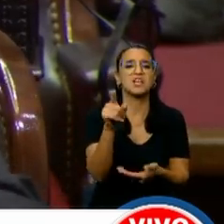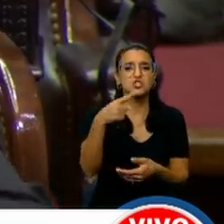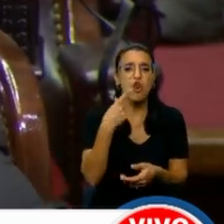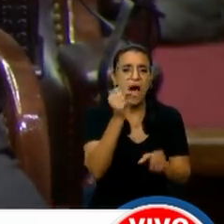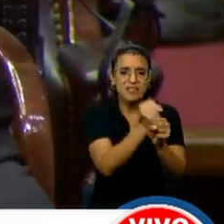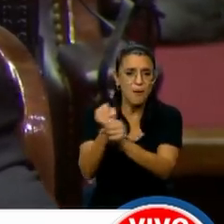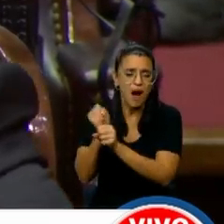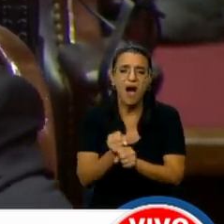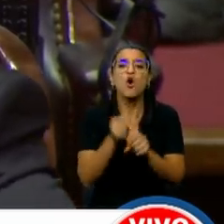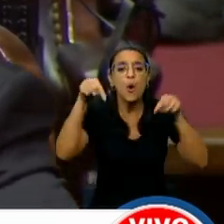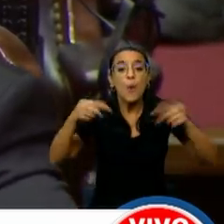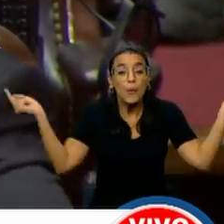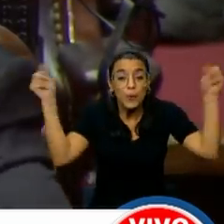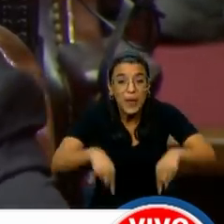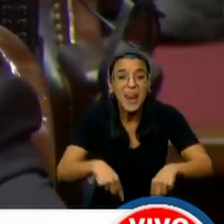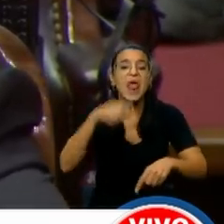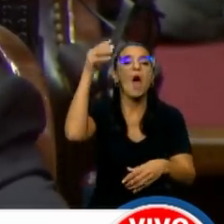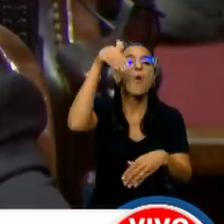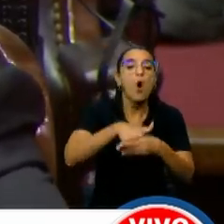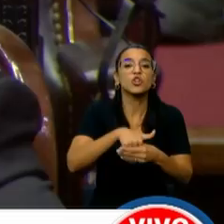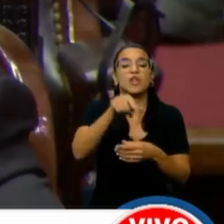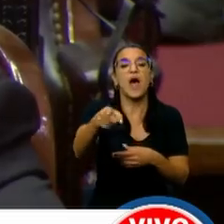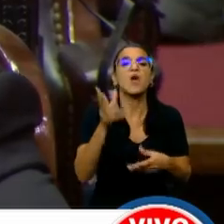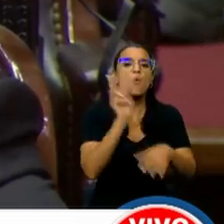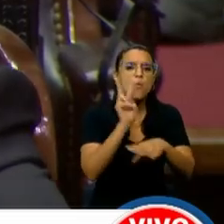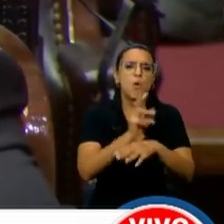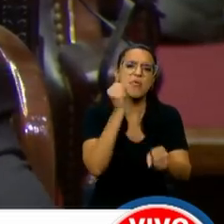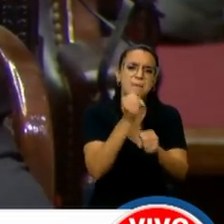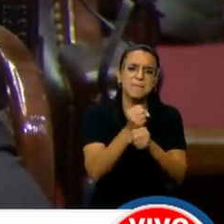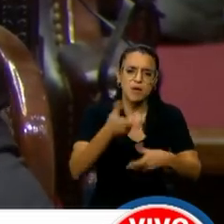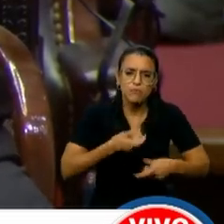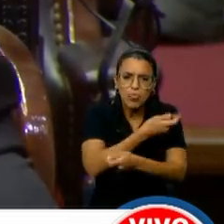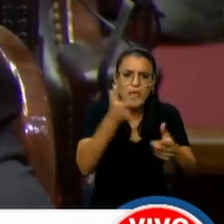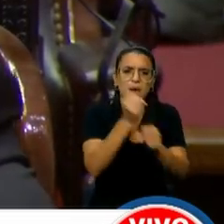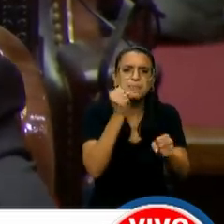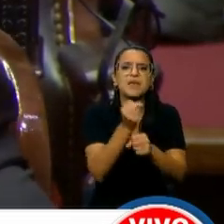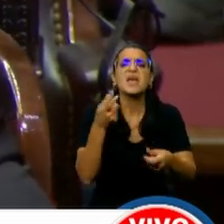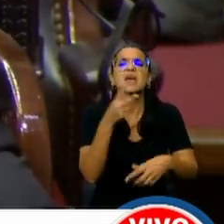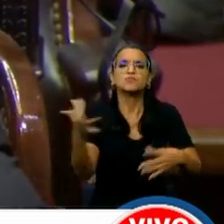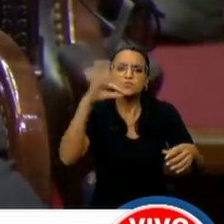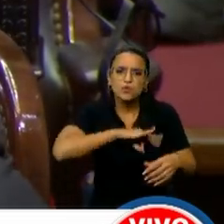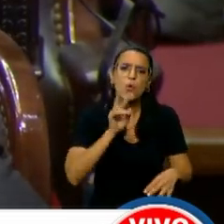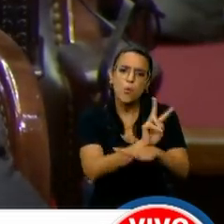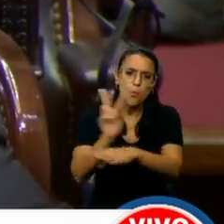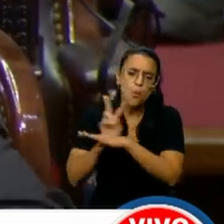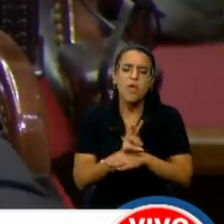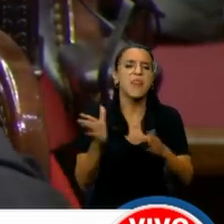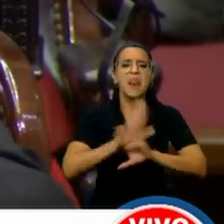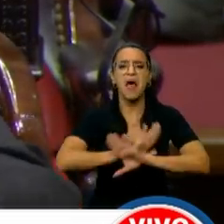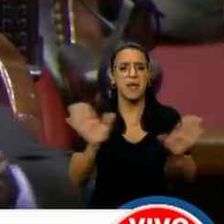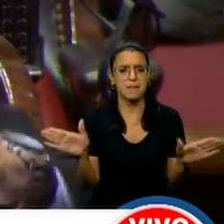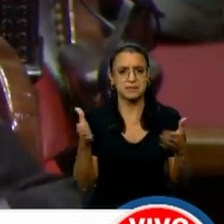venimos a votar un presupuesto que excluye el empleo que genere empleo que cuiden los ingresos de los argentinos nada más señor